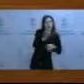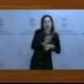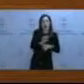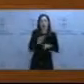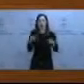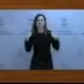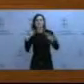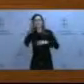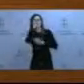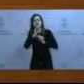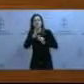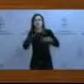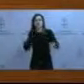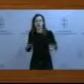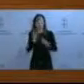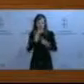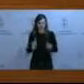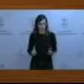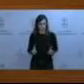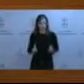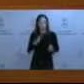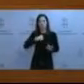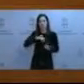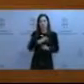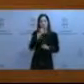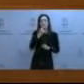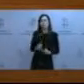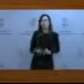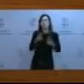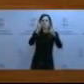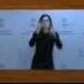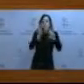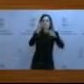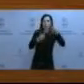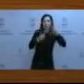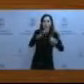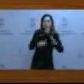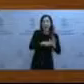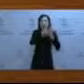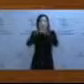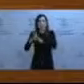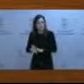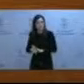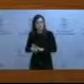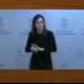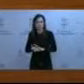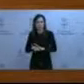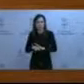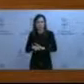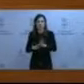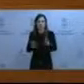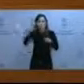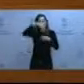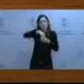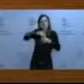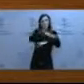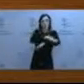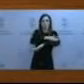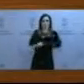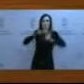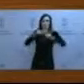Fiscalía, ni de... No, no. Mire, que al margen de la actuación judicial se iniciara alguna actuación en la Administración del